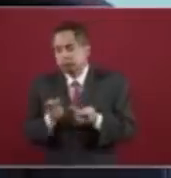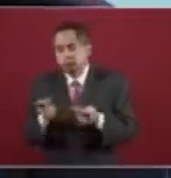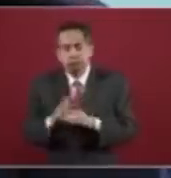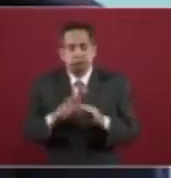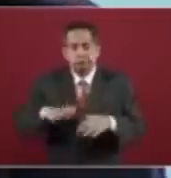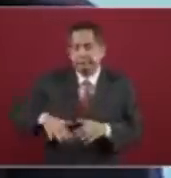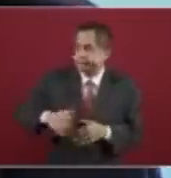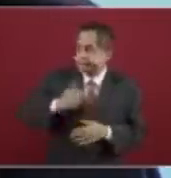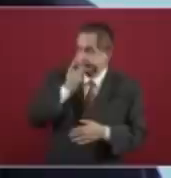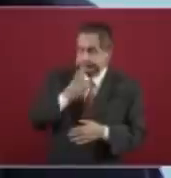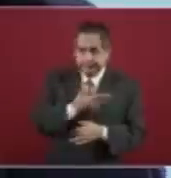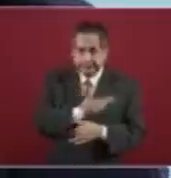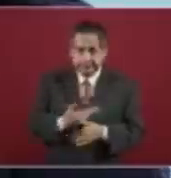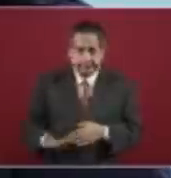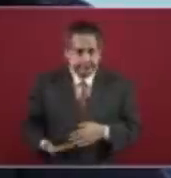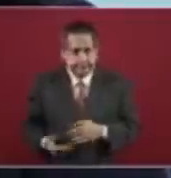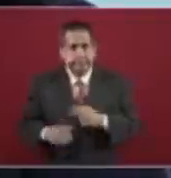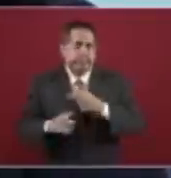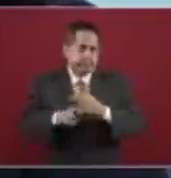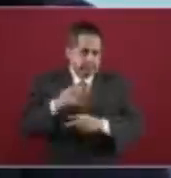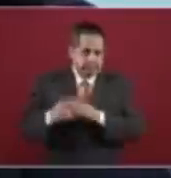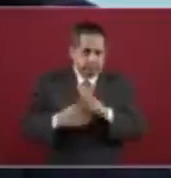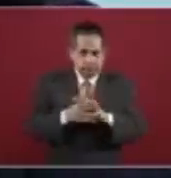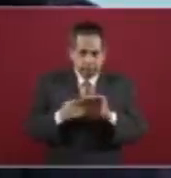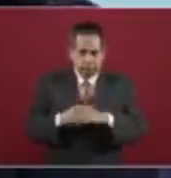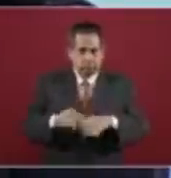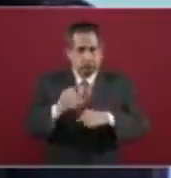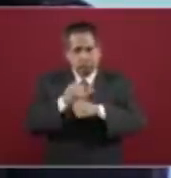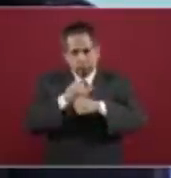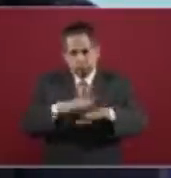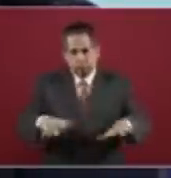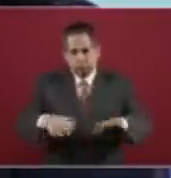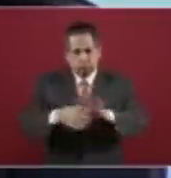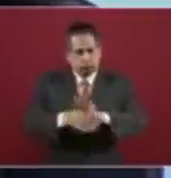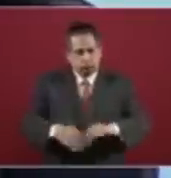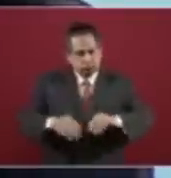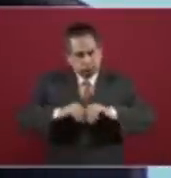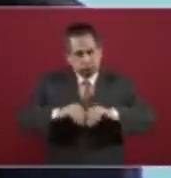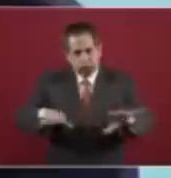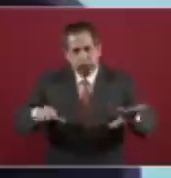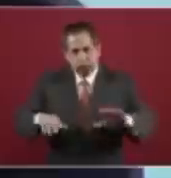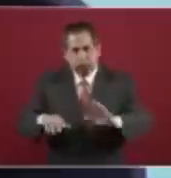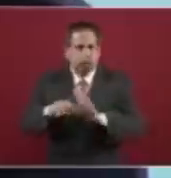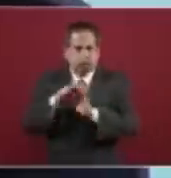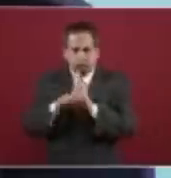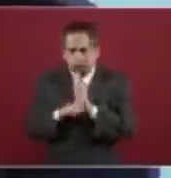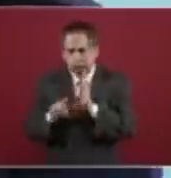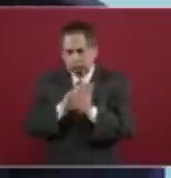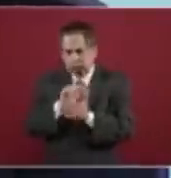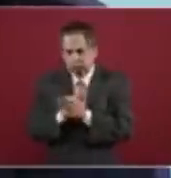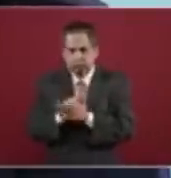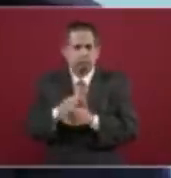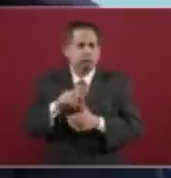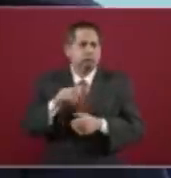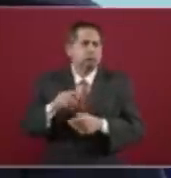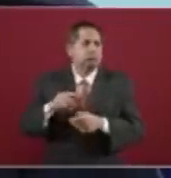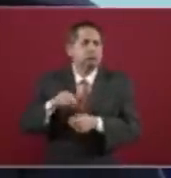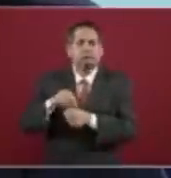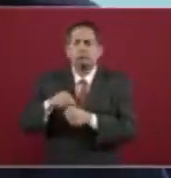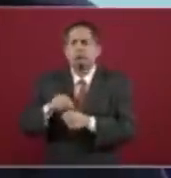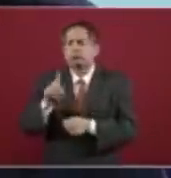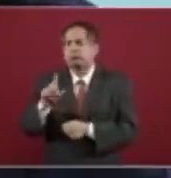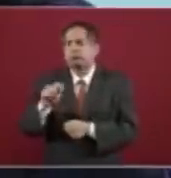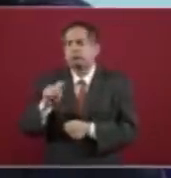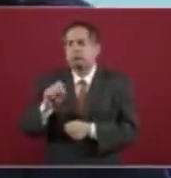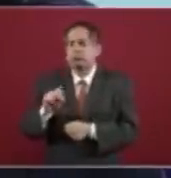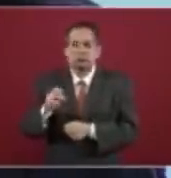el presidente, vamos a mandar la información bajo el marco legal de protección de datos, sobre